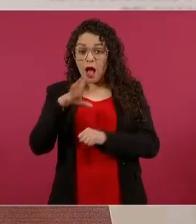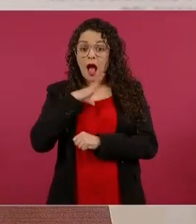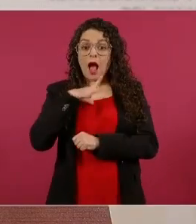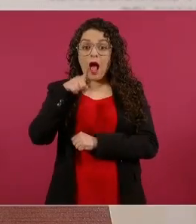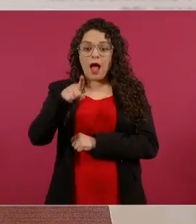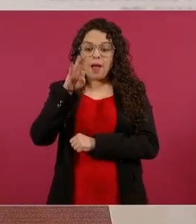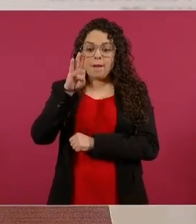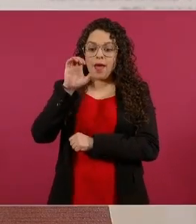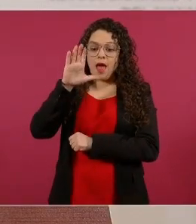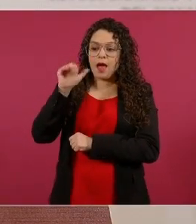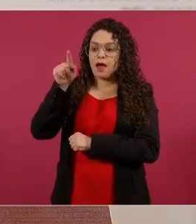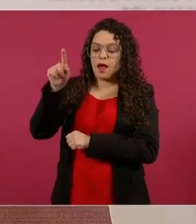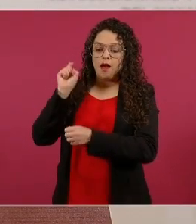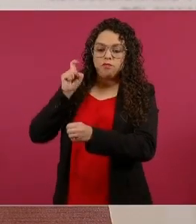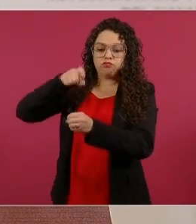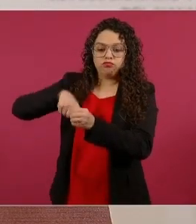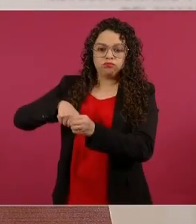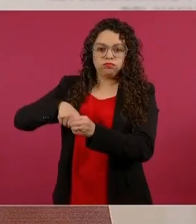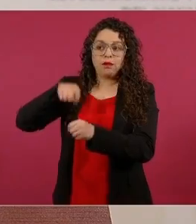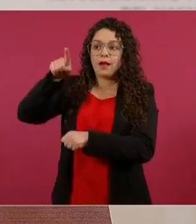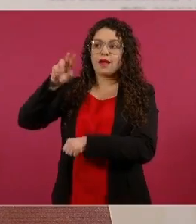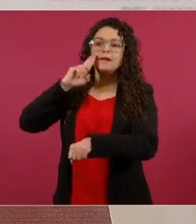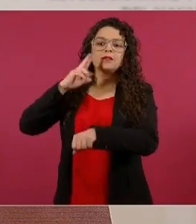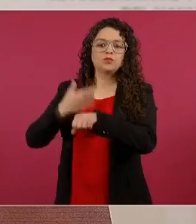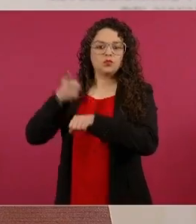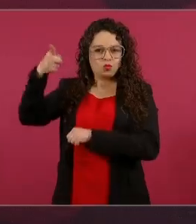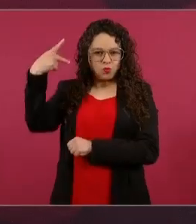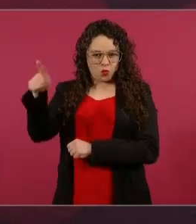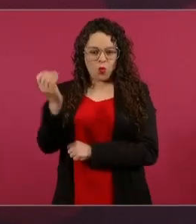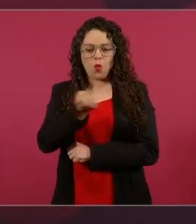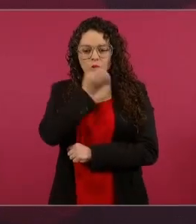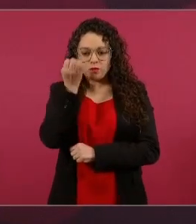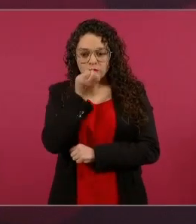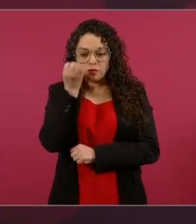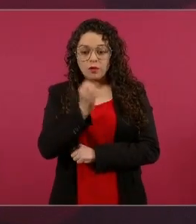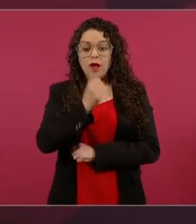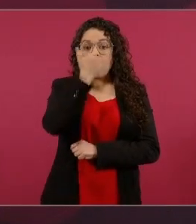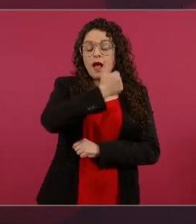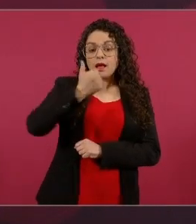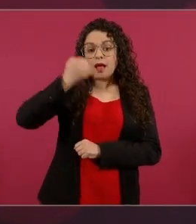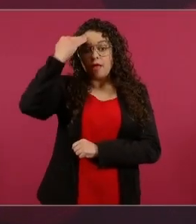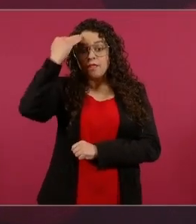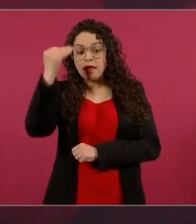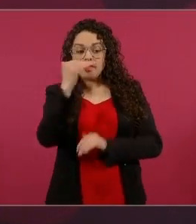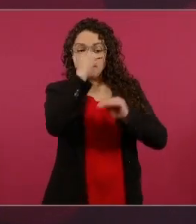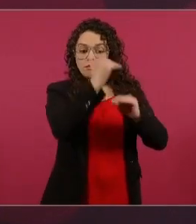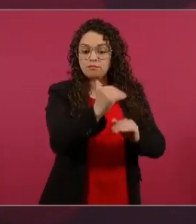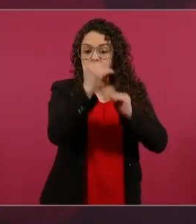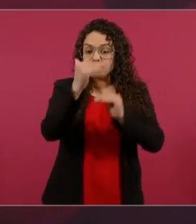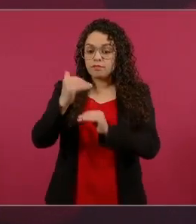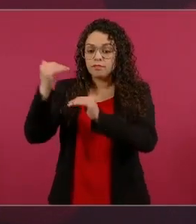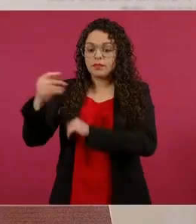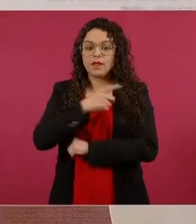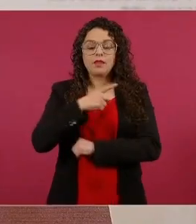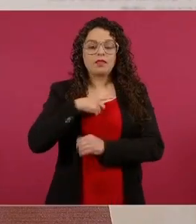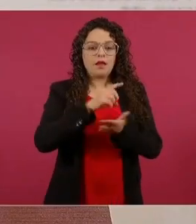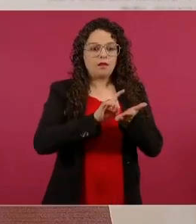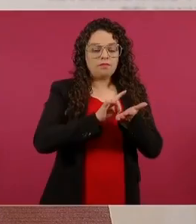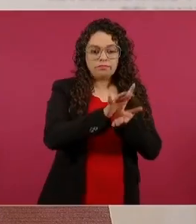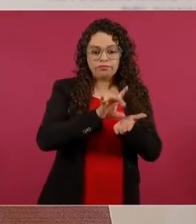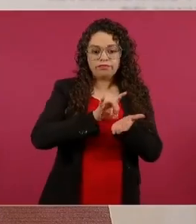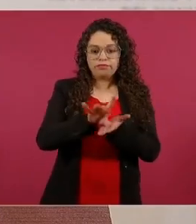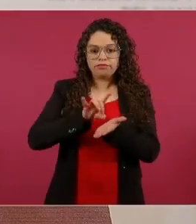su plantel que son Quienes se encargan de subir cada periodo de pago previo a cada periodo de pago la matrícula